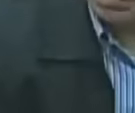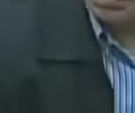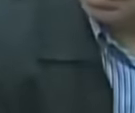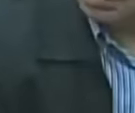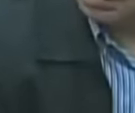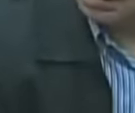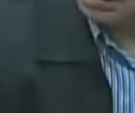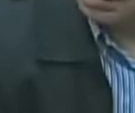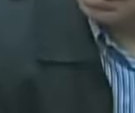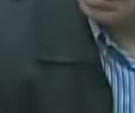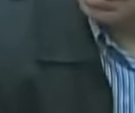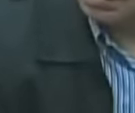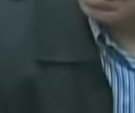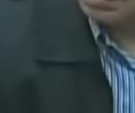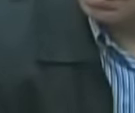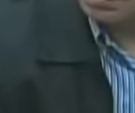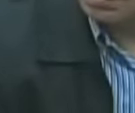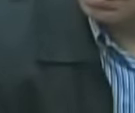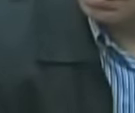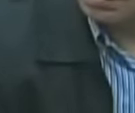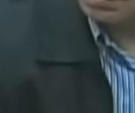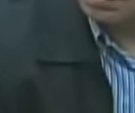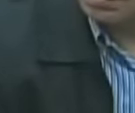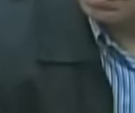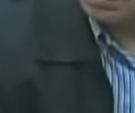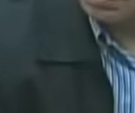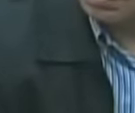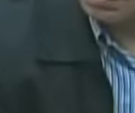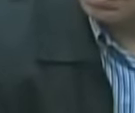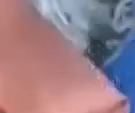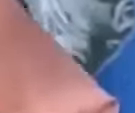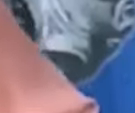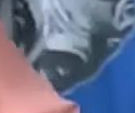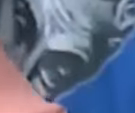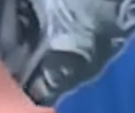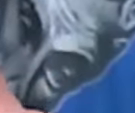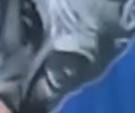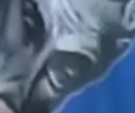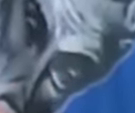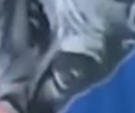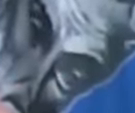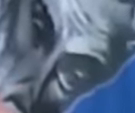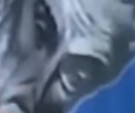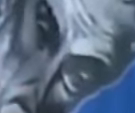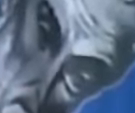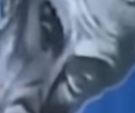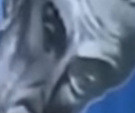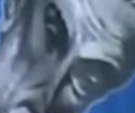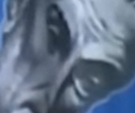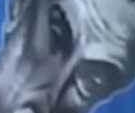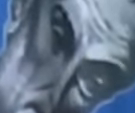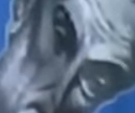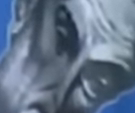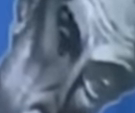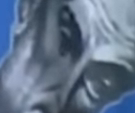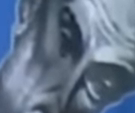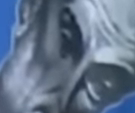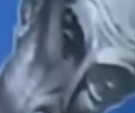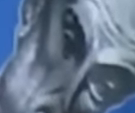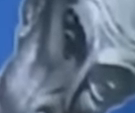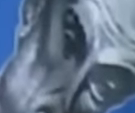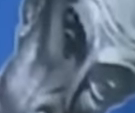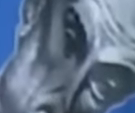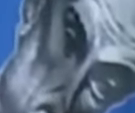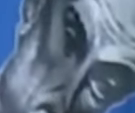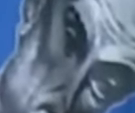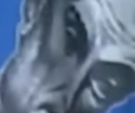justicia, de igualdad, de equidad, que está inspirado nada más y nada menos que en el discurso de Angostura